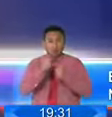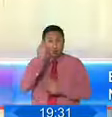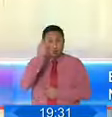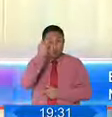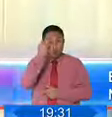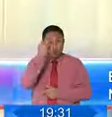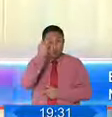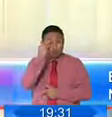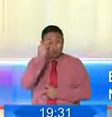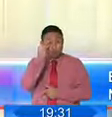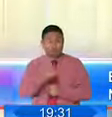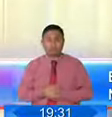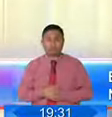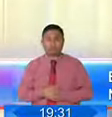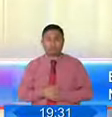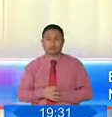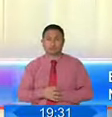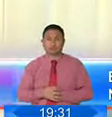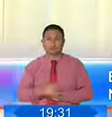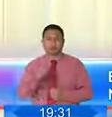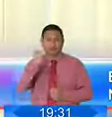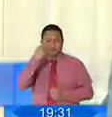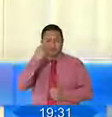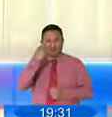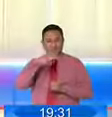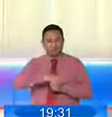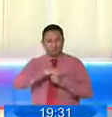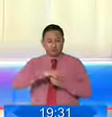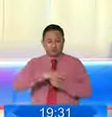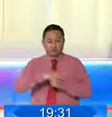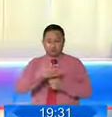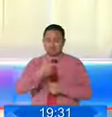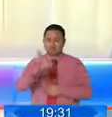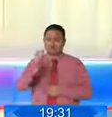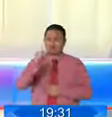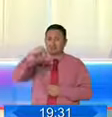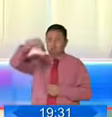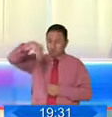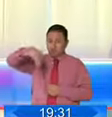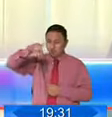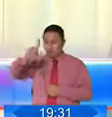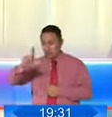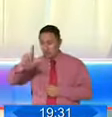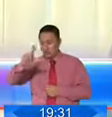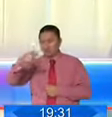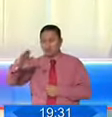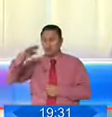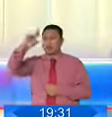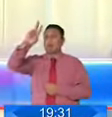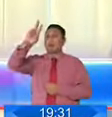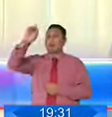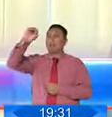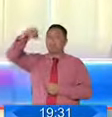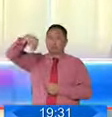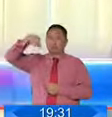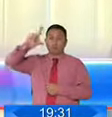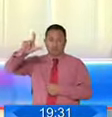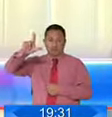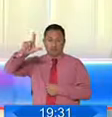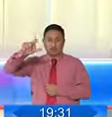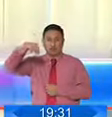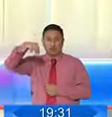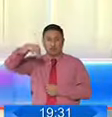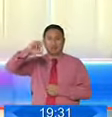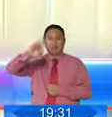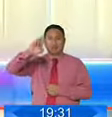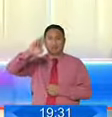visual. Normalmente la presión del ojo está entre 10 milímetros y 20 de mercurio. De tal manera que todo paciente que